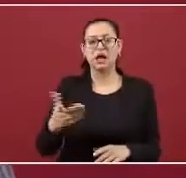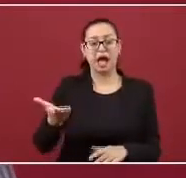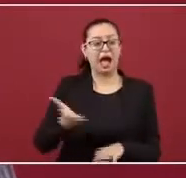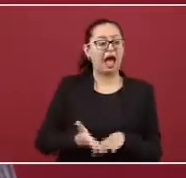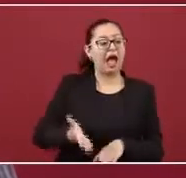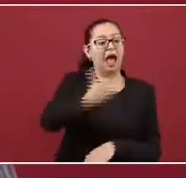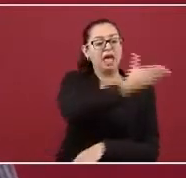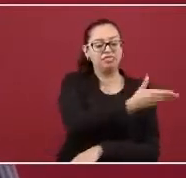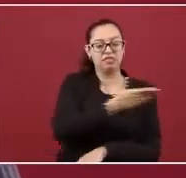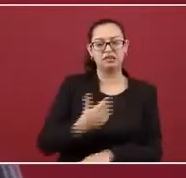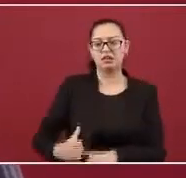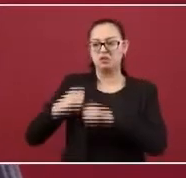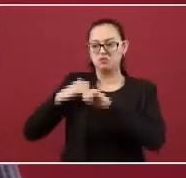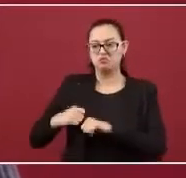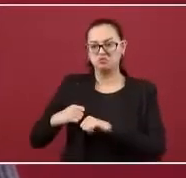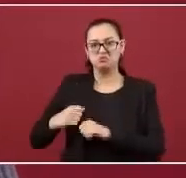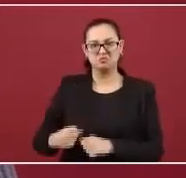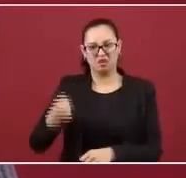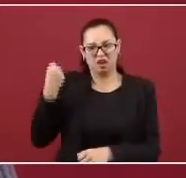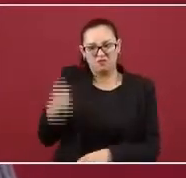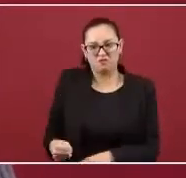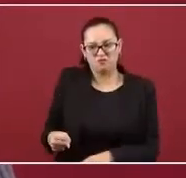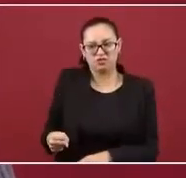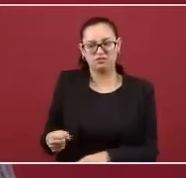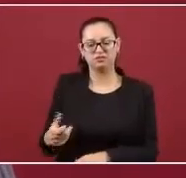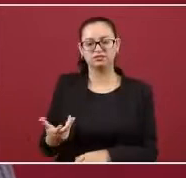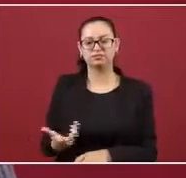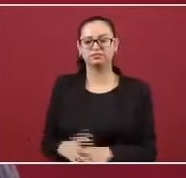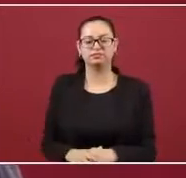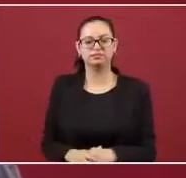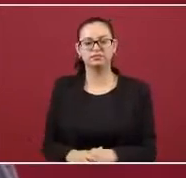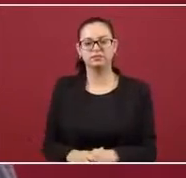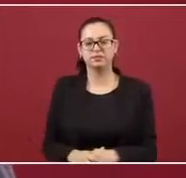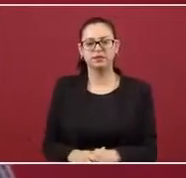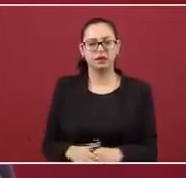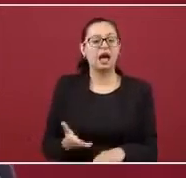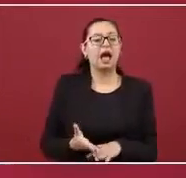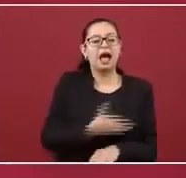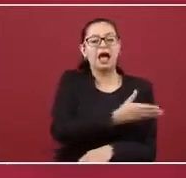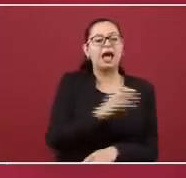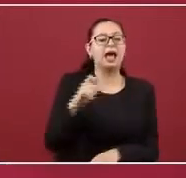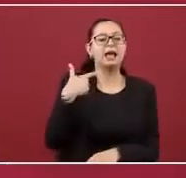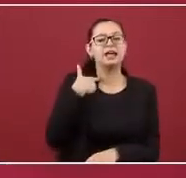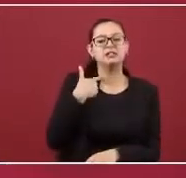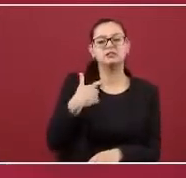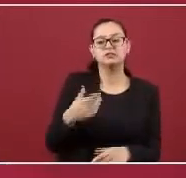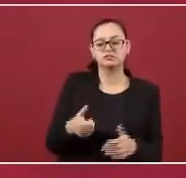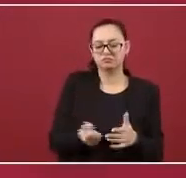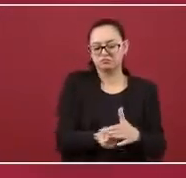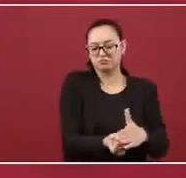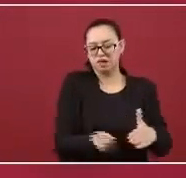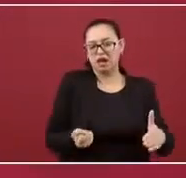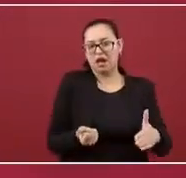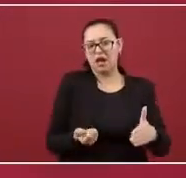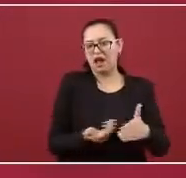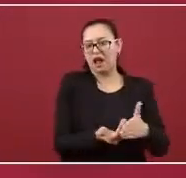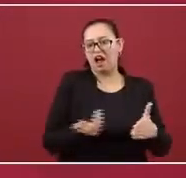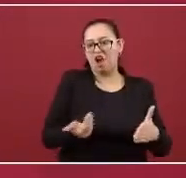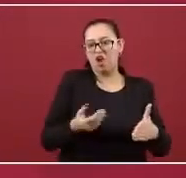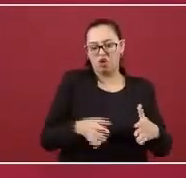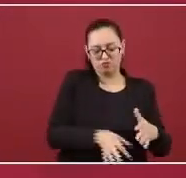autoritarismo, sí, o sea, mira, jalaban de un cajón el